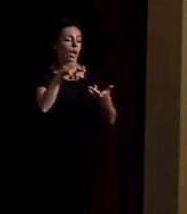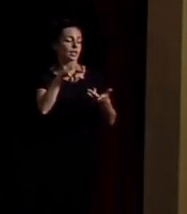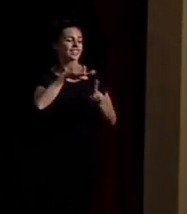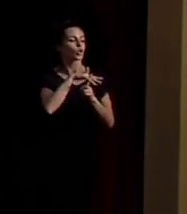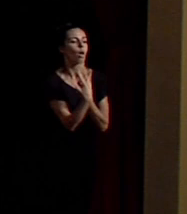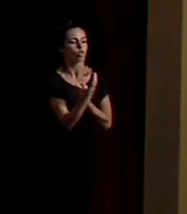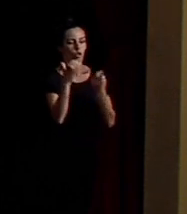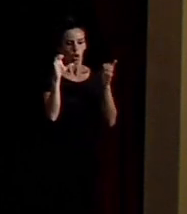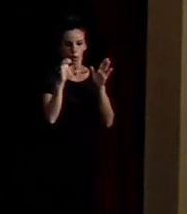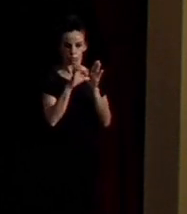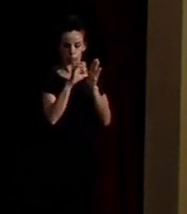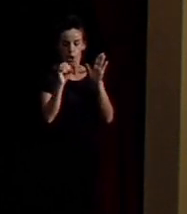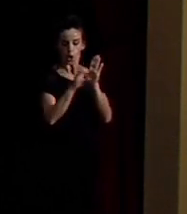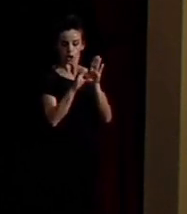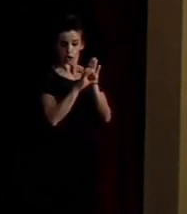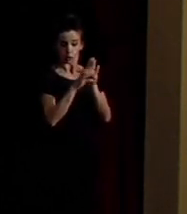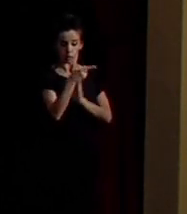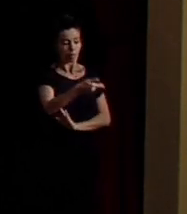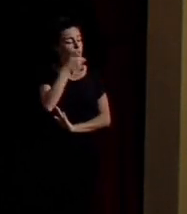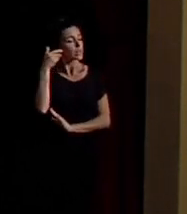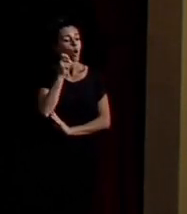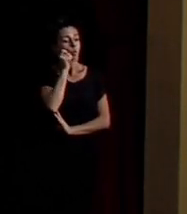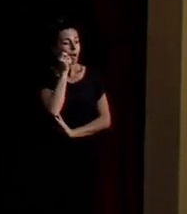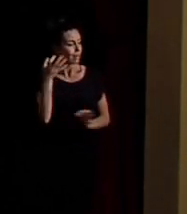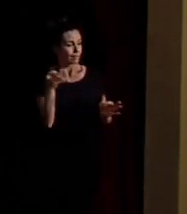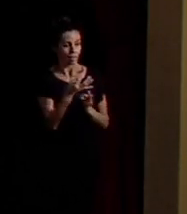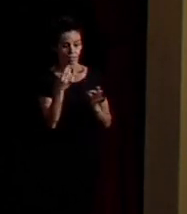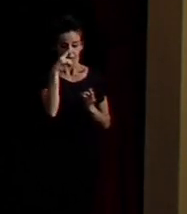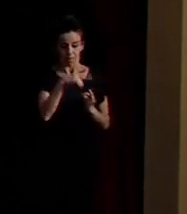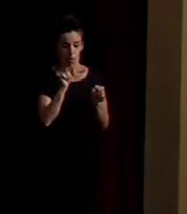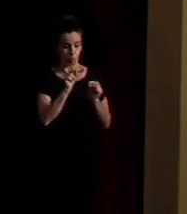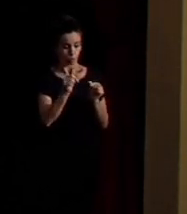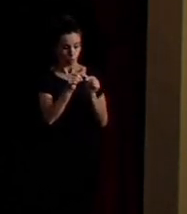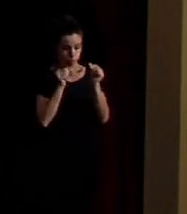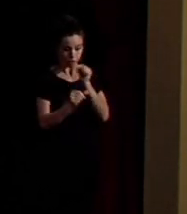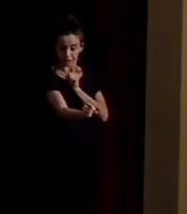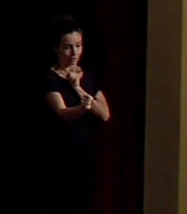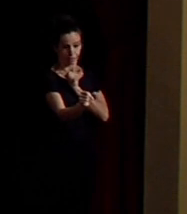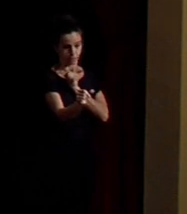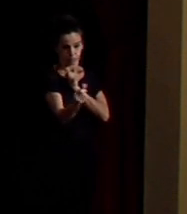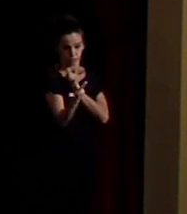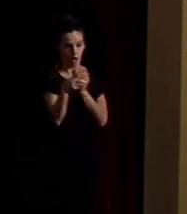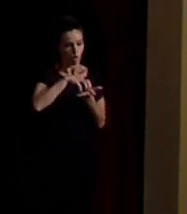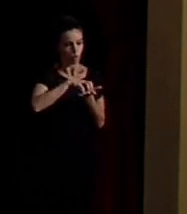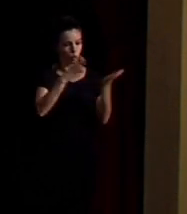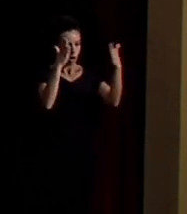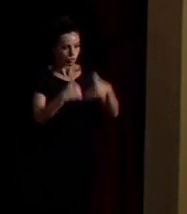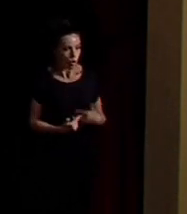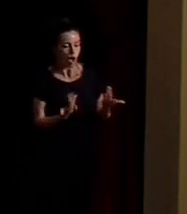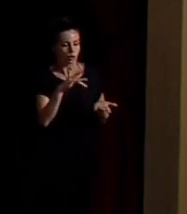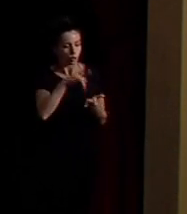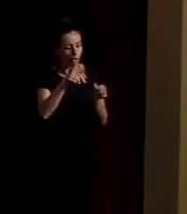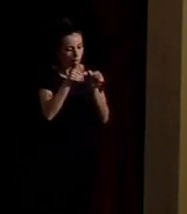nuestro, entiendo que la dignidad humana tiene que ser el punto de partida absolutamente indiscutible, desde cual